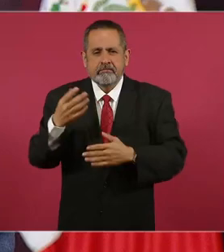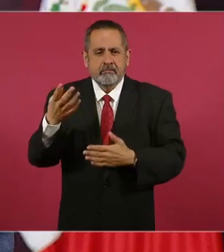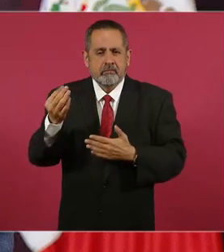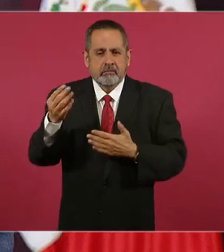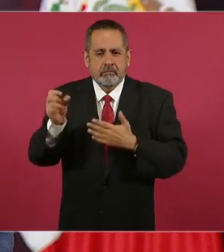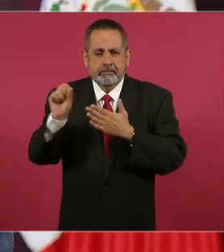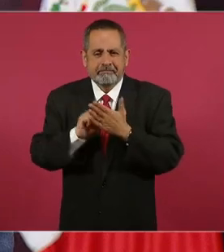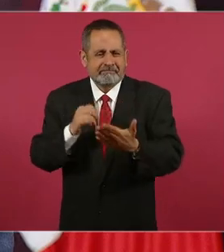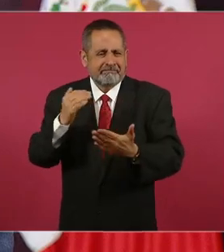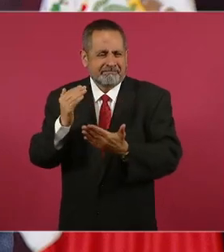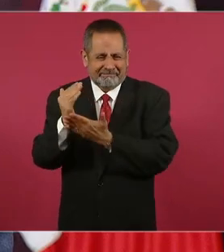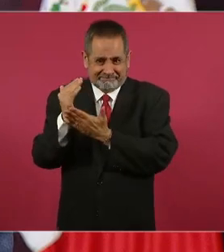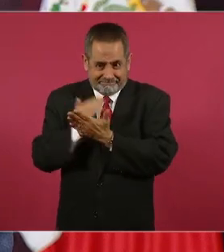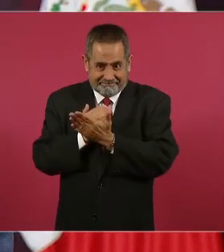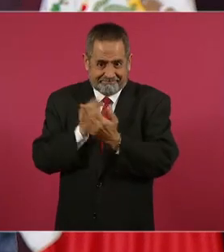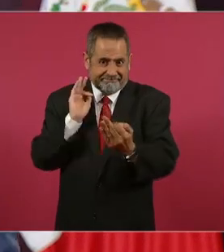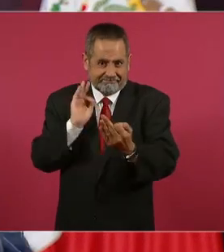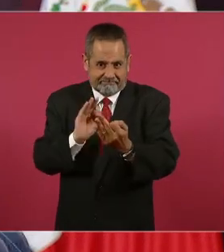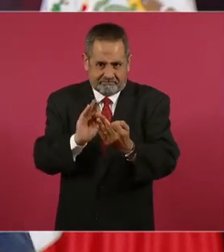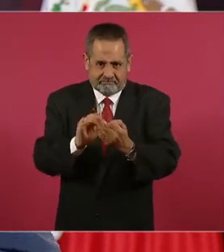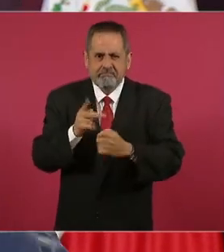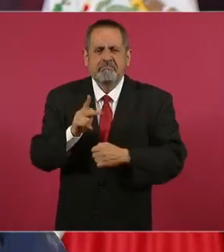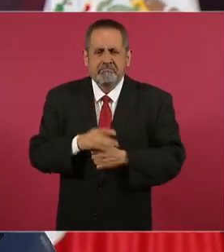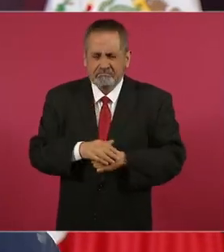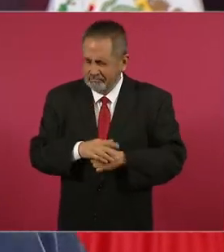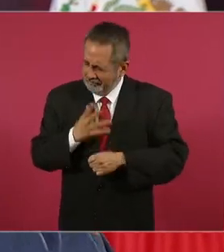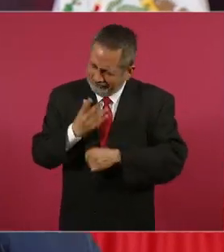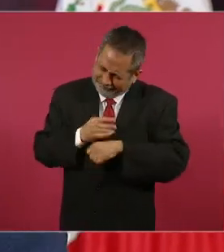9 meses. Pero vamos a